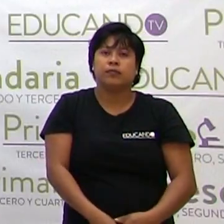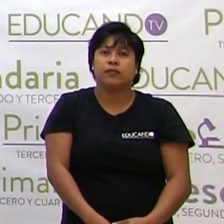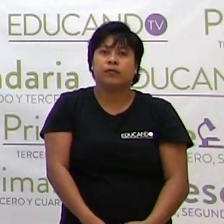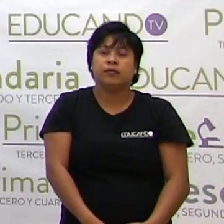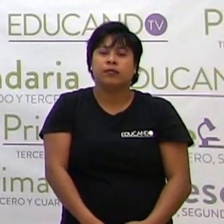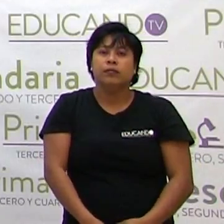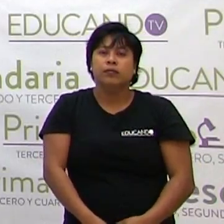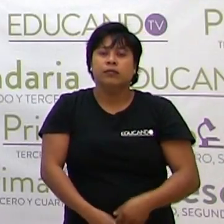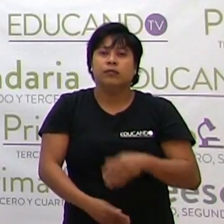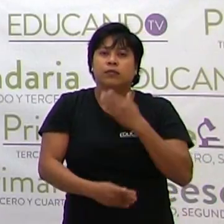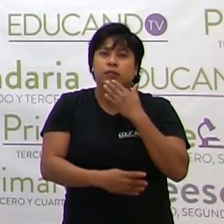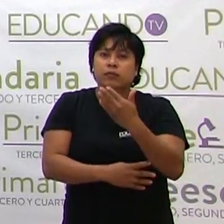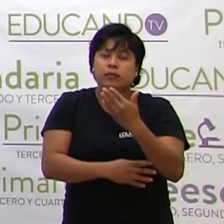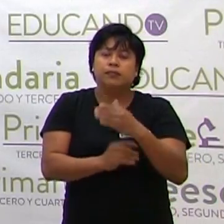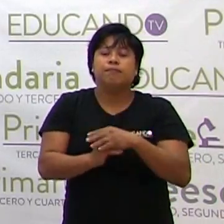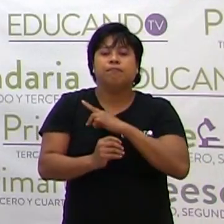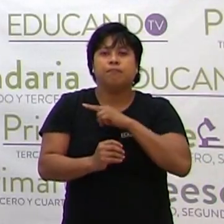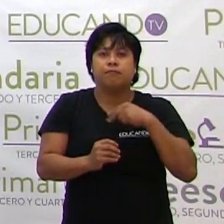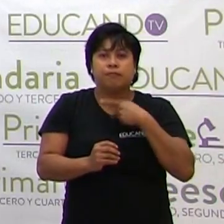Bien.